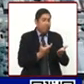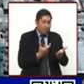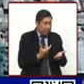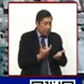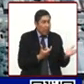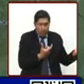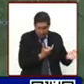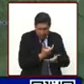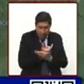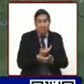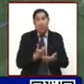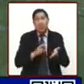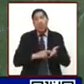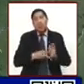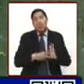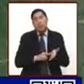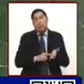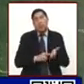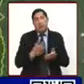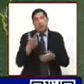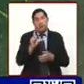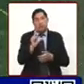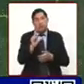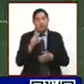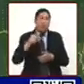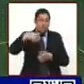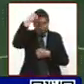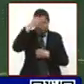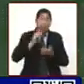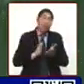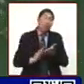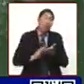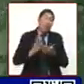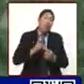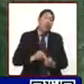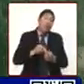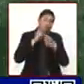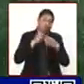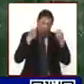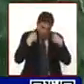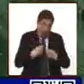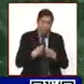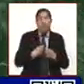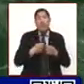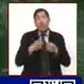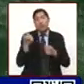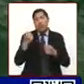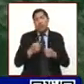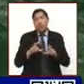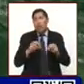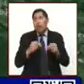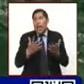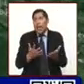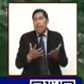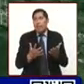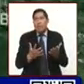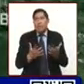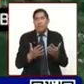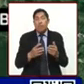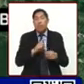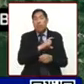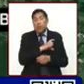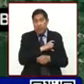identificación a los asistentes, es decir, credenciales de militancia o permisos especiales a la prensa y otros. No existirá la